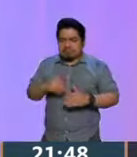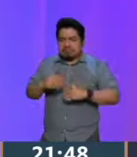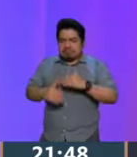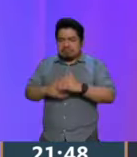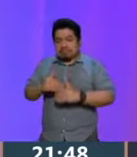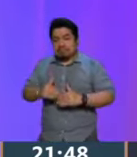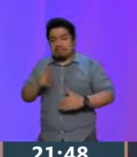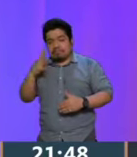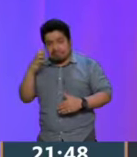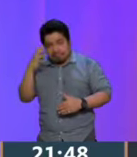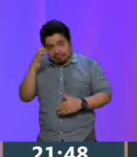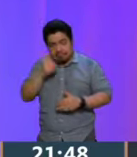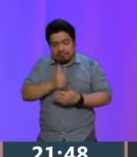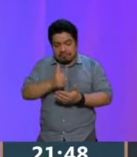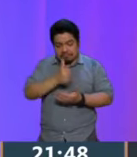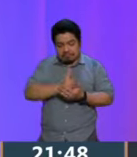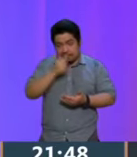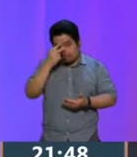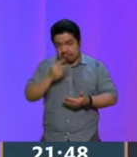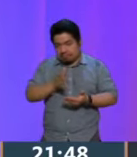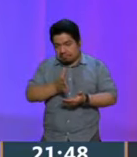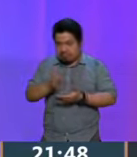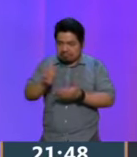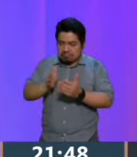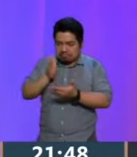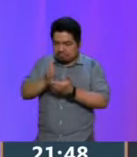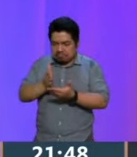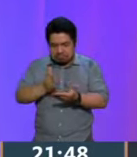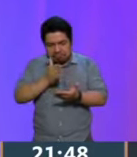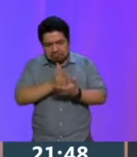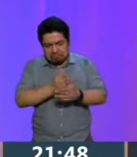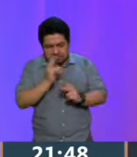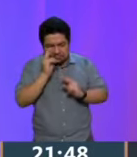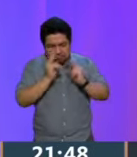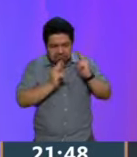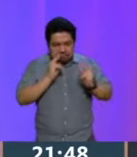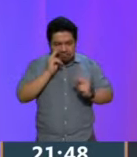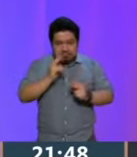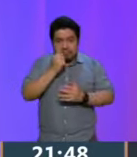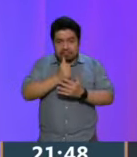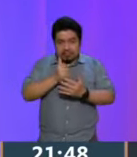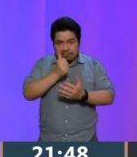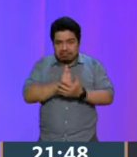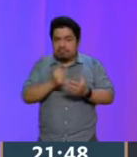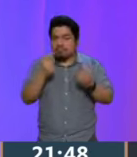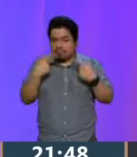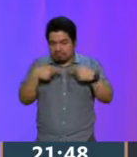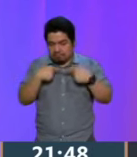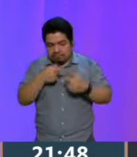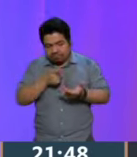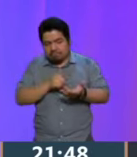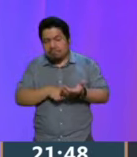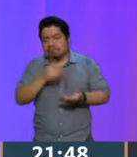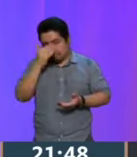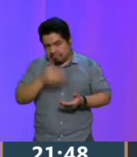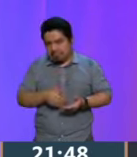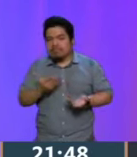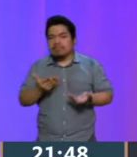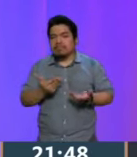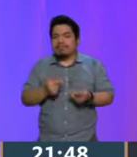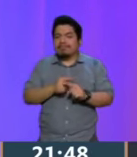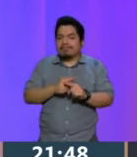hecho Santiago en toda la ciudad. La verdad, vuelvo a lo mismo. O sea, la ciudad y la ciudadanía está muy consciente que quiere